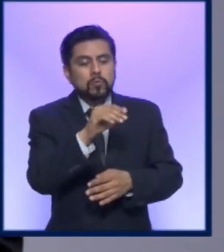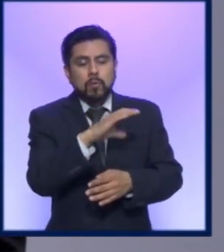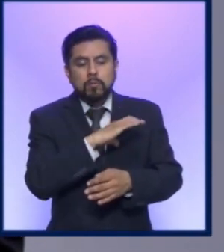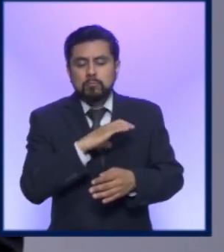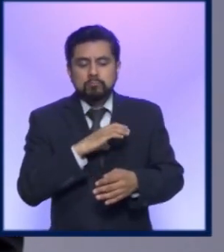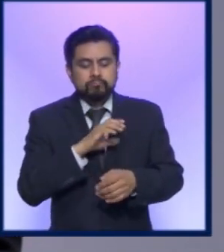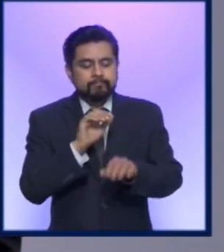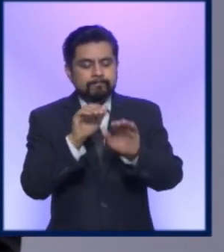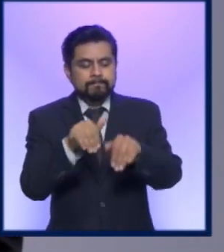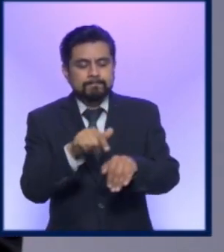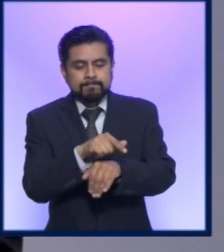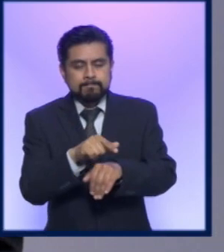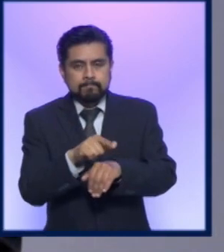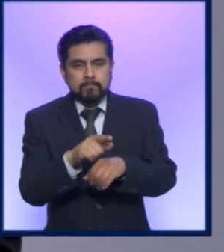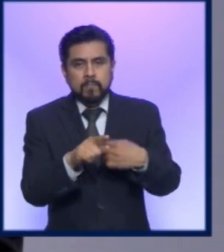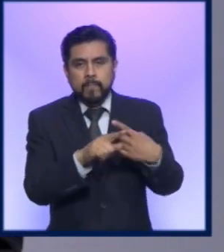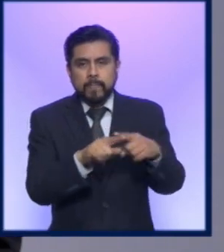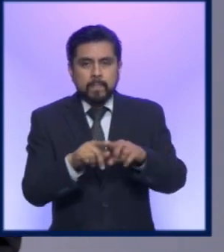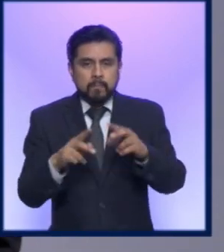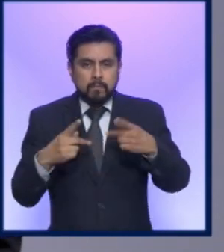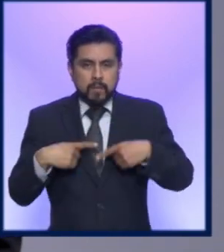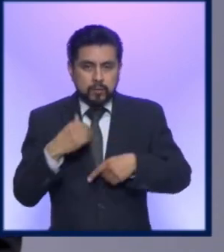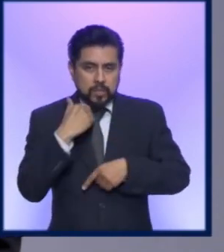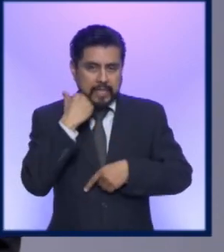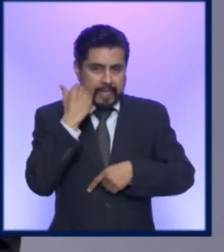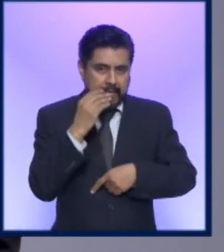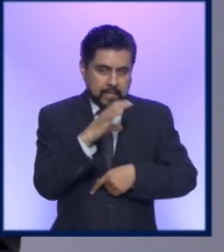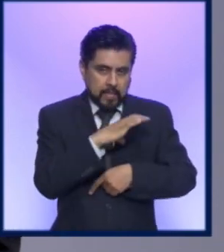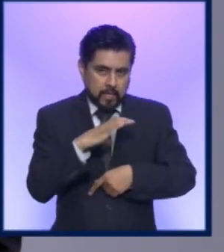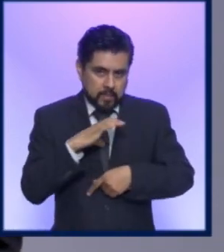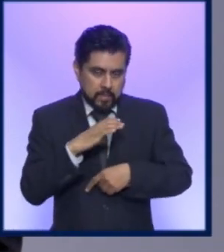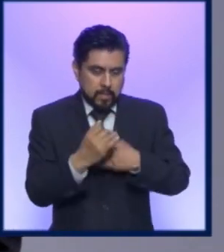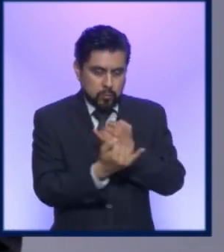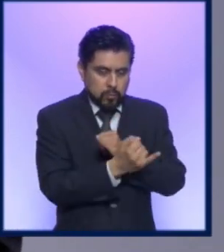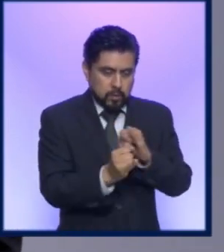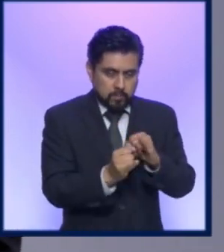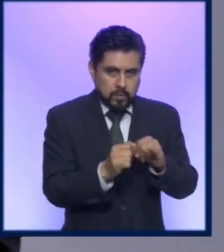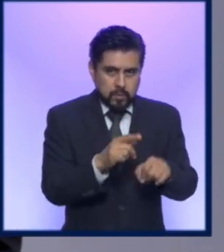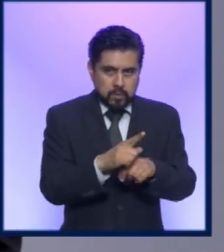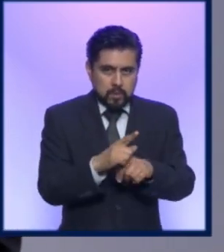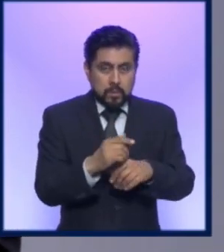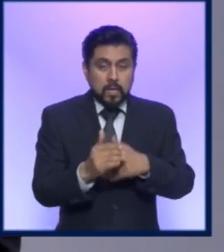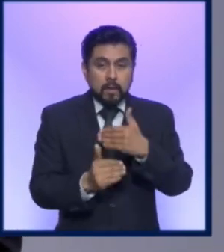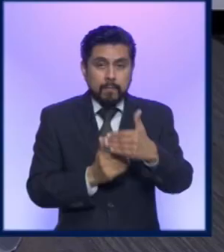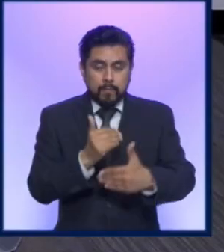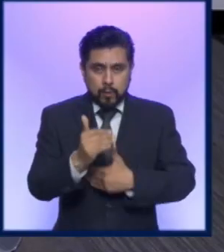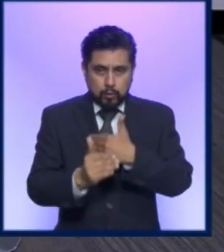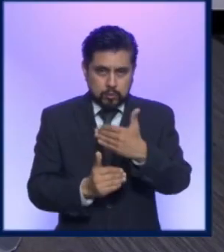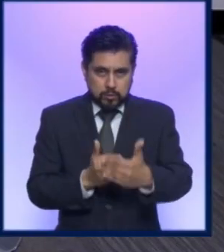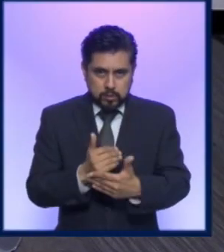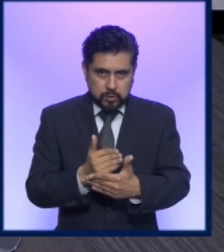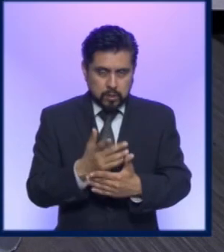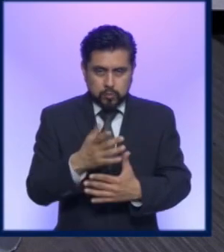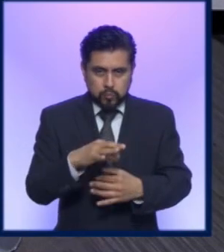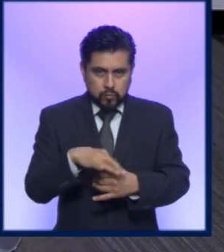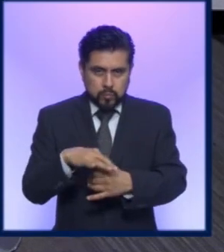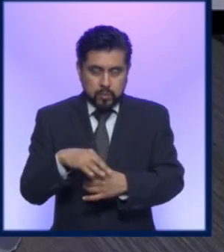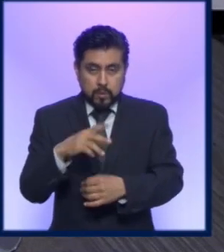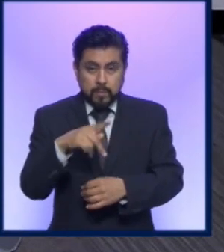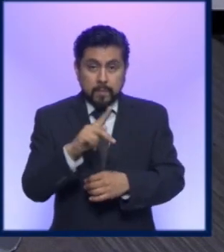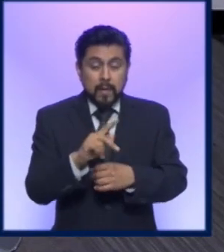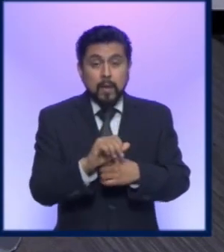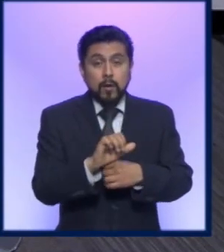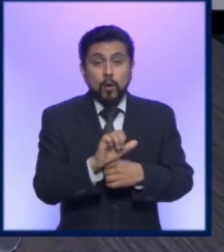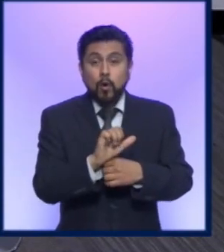candidatura de personas aspirantes a a candidaturas independientes por el proceso electoral en curso Pero no por los procesos